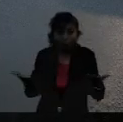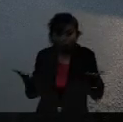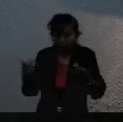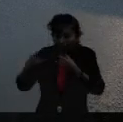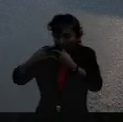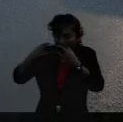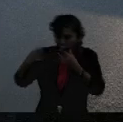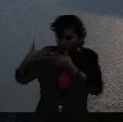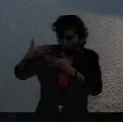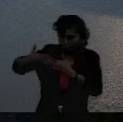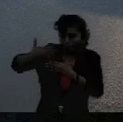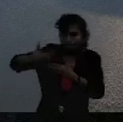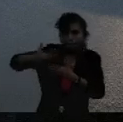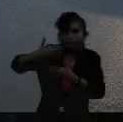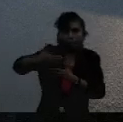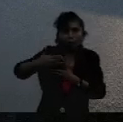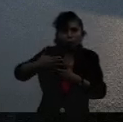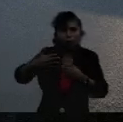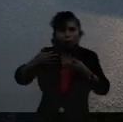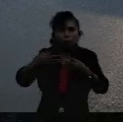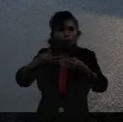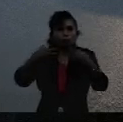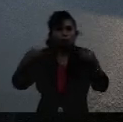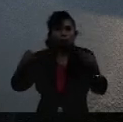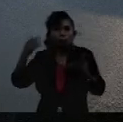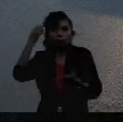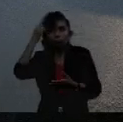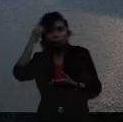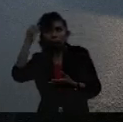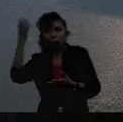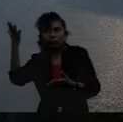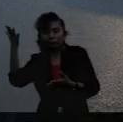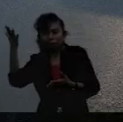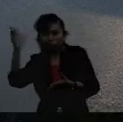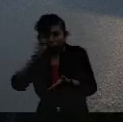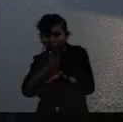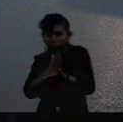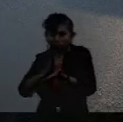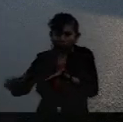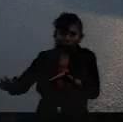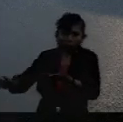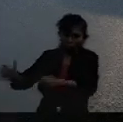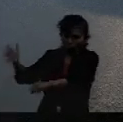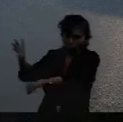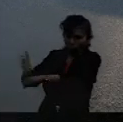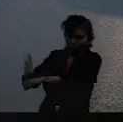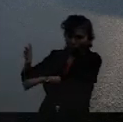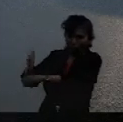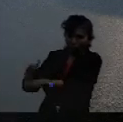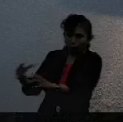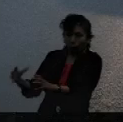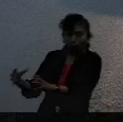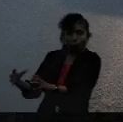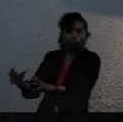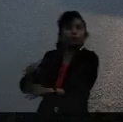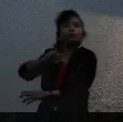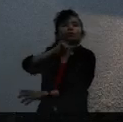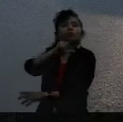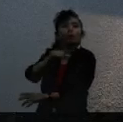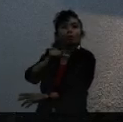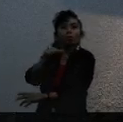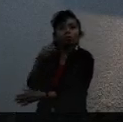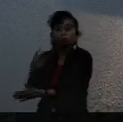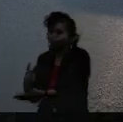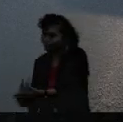historia más reciente un territorio de olvido de confinamiento de castigo y luego para